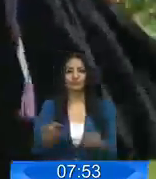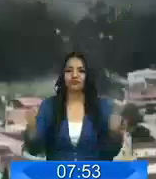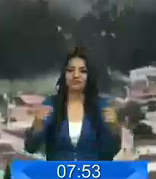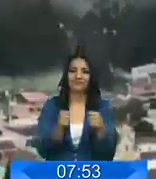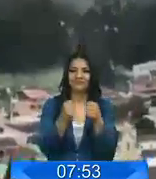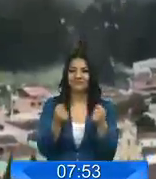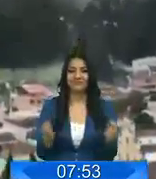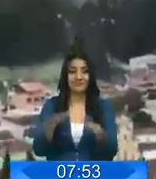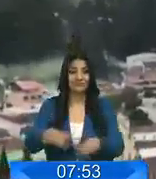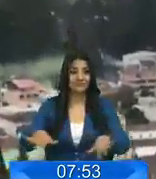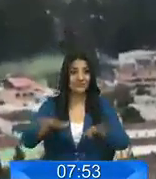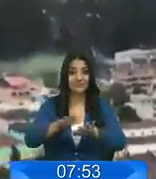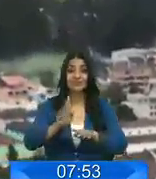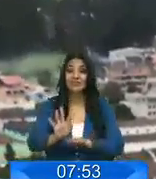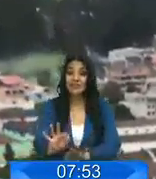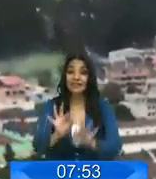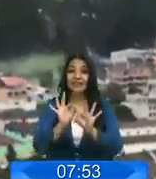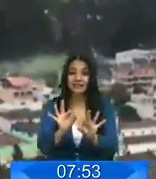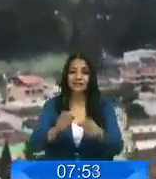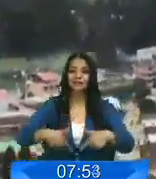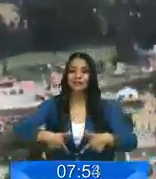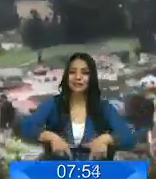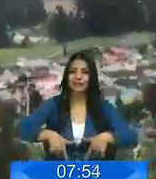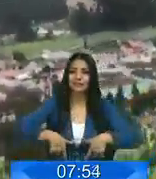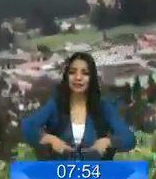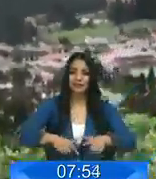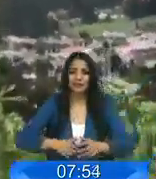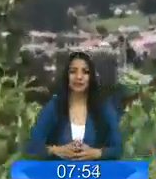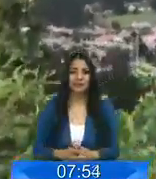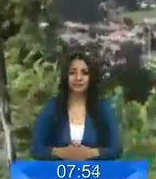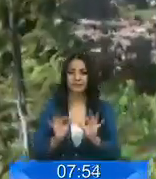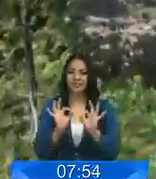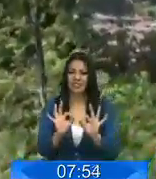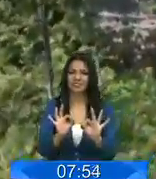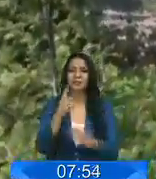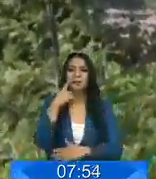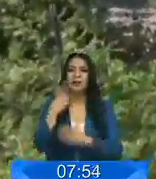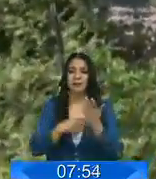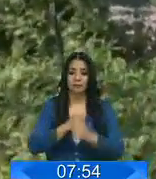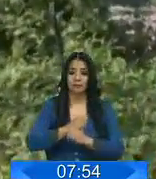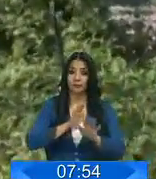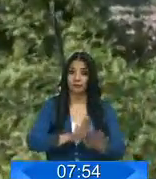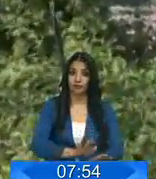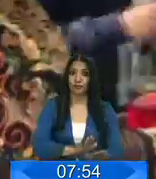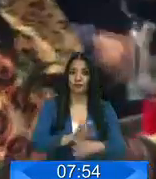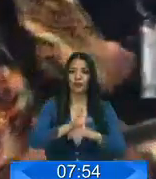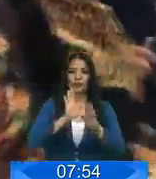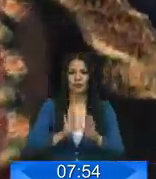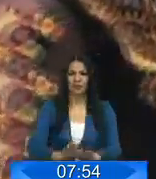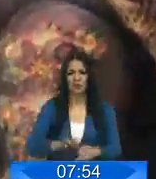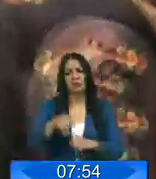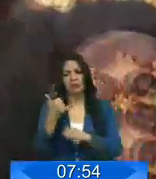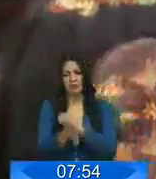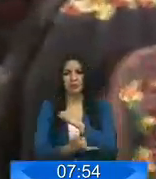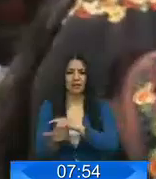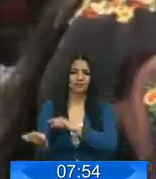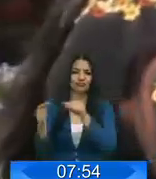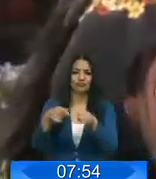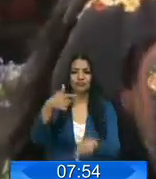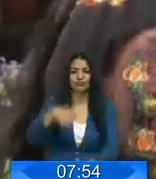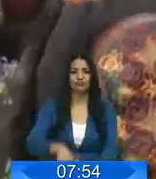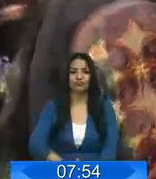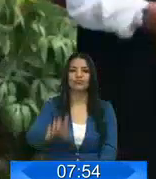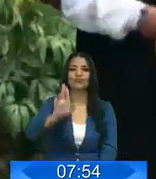hermoso pueblo se prepara para sus carnavales. Todo está listo para que propios y extraños lleguen al sur del país, en donde